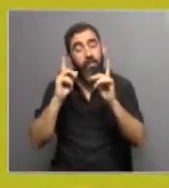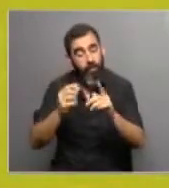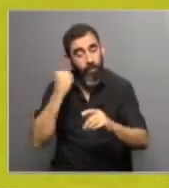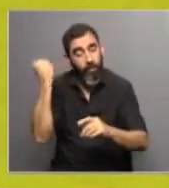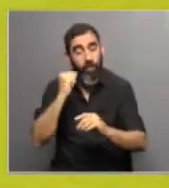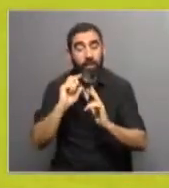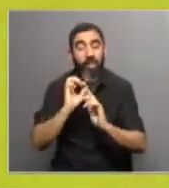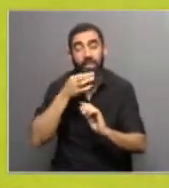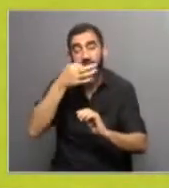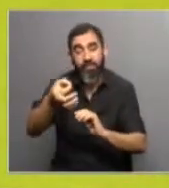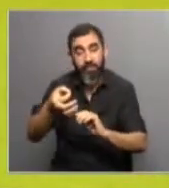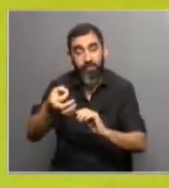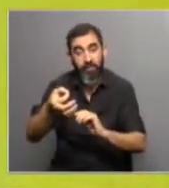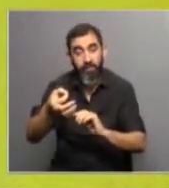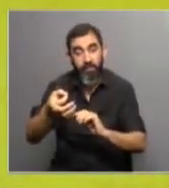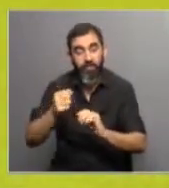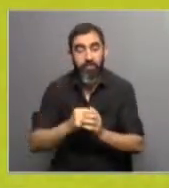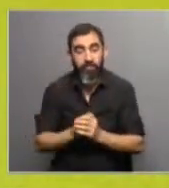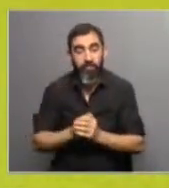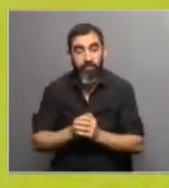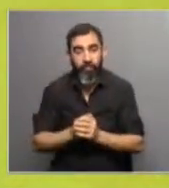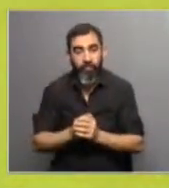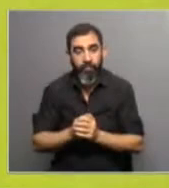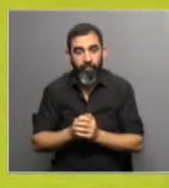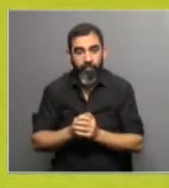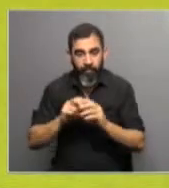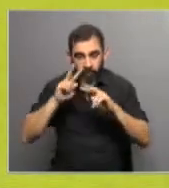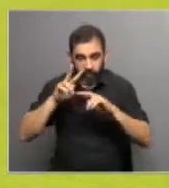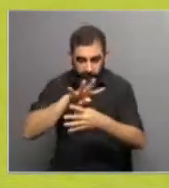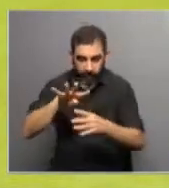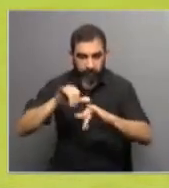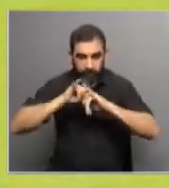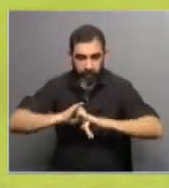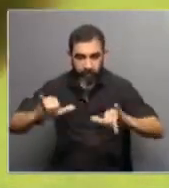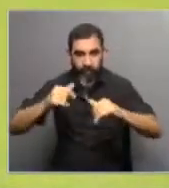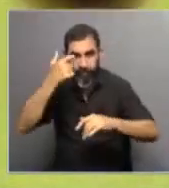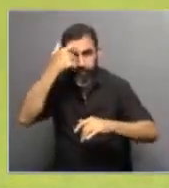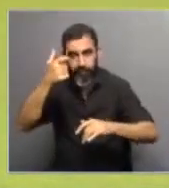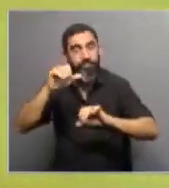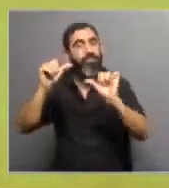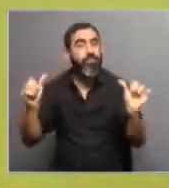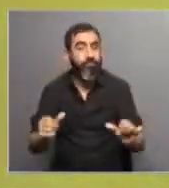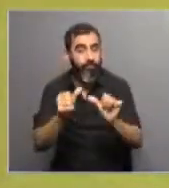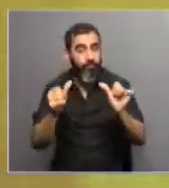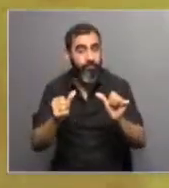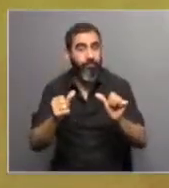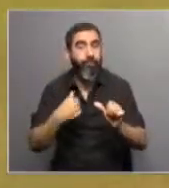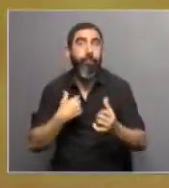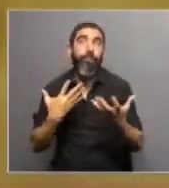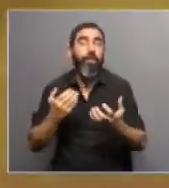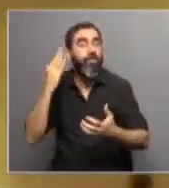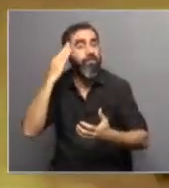resaltar, es que cuando uno evalúa las publicaciones científicas, lo que hace es ver, por ejemplo, quiero saber